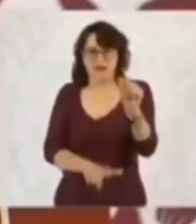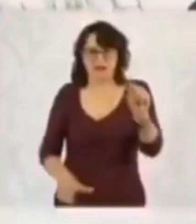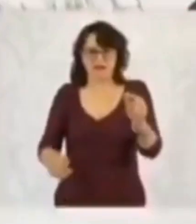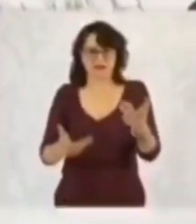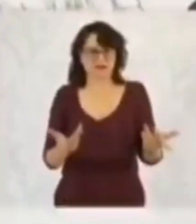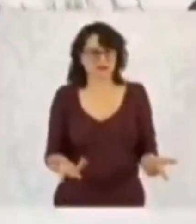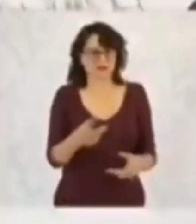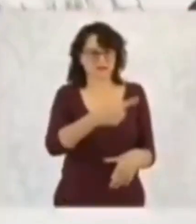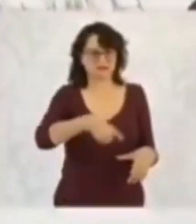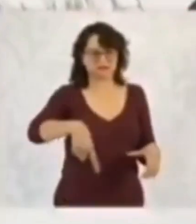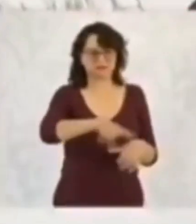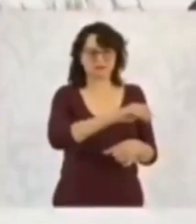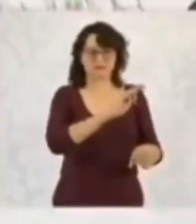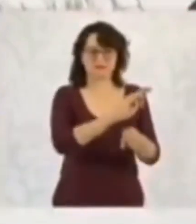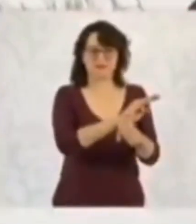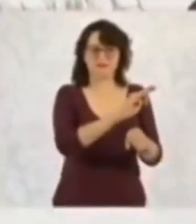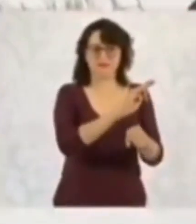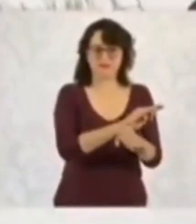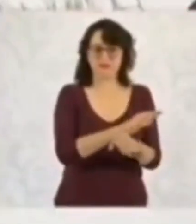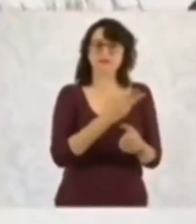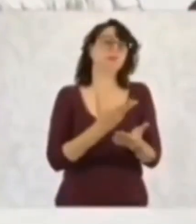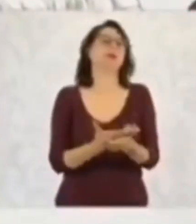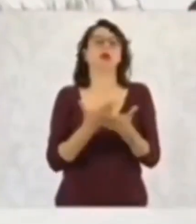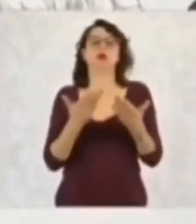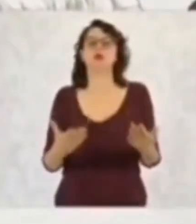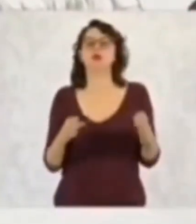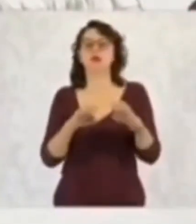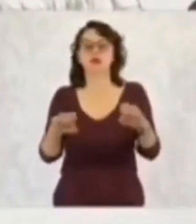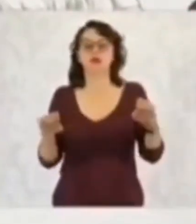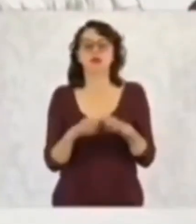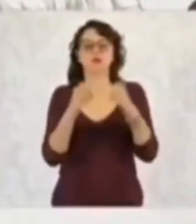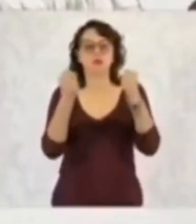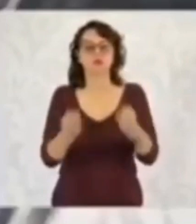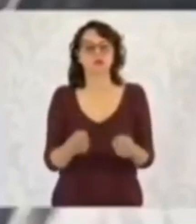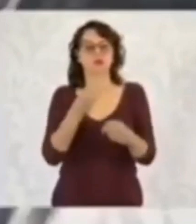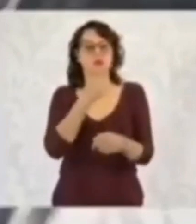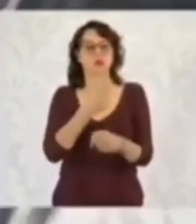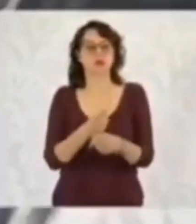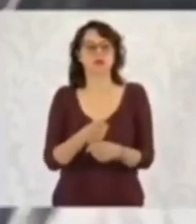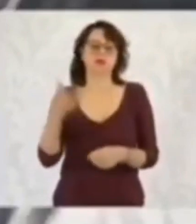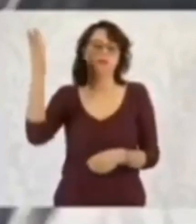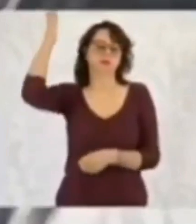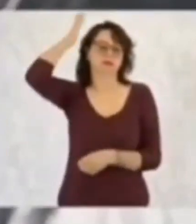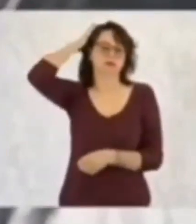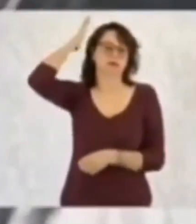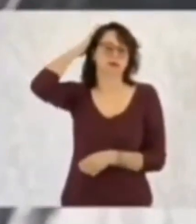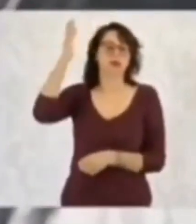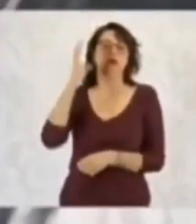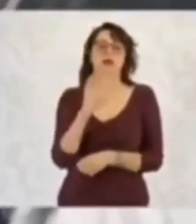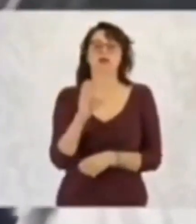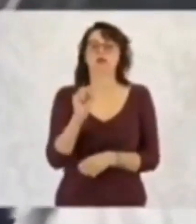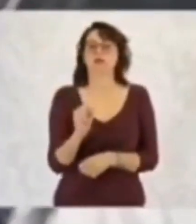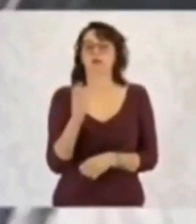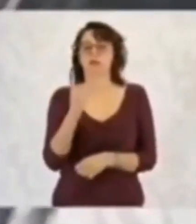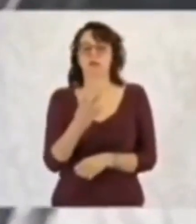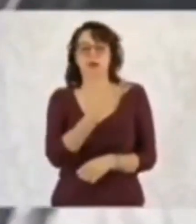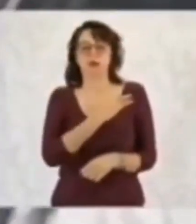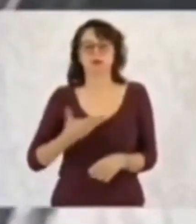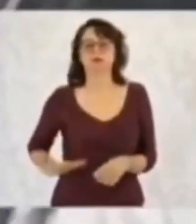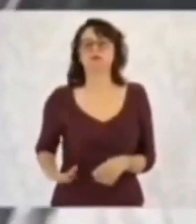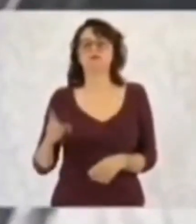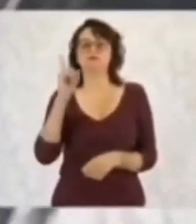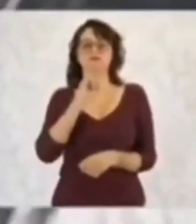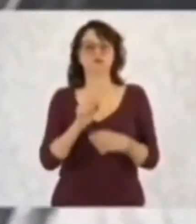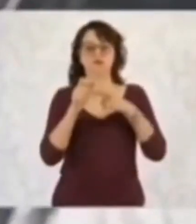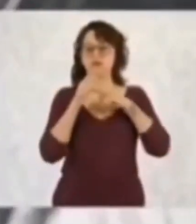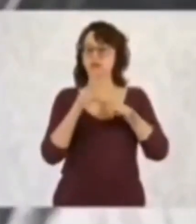Seguridad, bajo la conducción de la presidenta Claudia Sheinbaum, continuará con las detenciones y operaciones relevantes para continuar